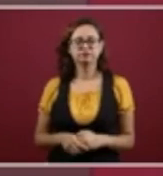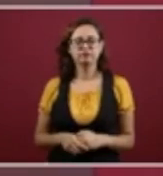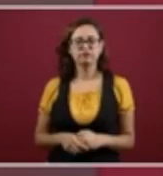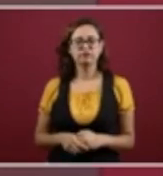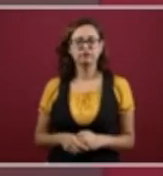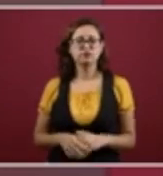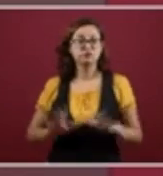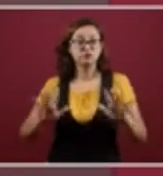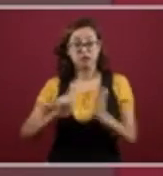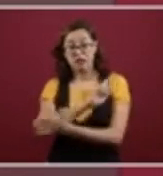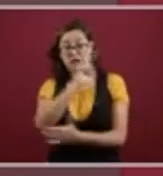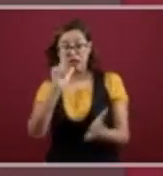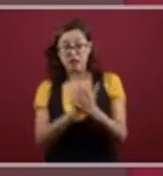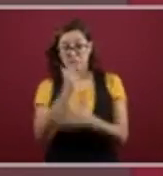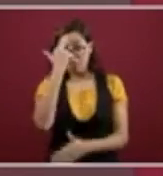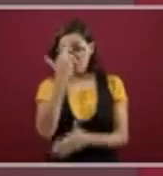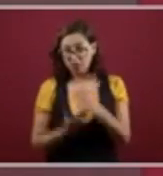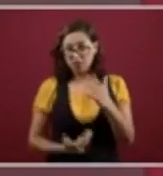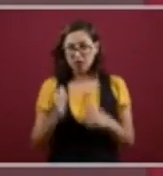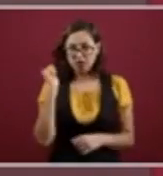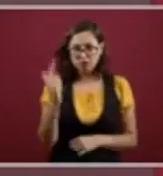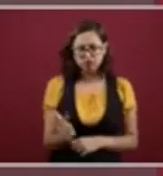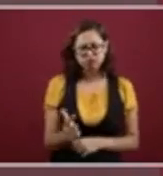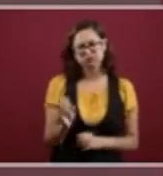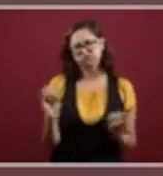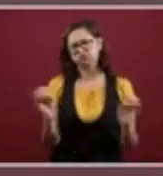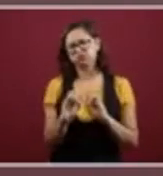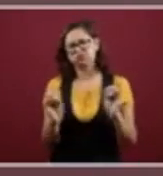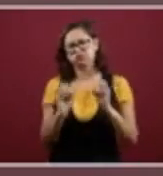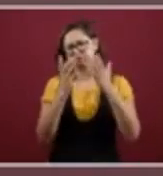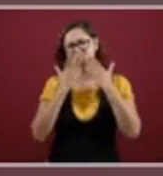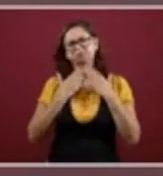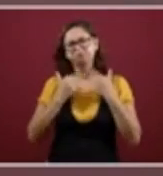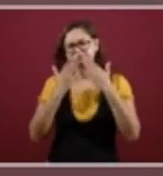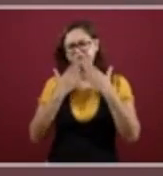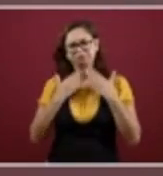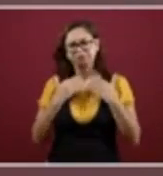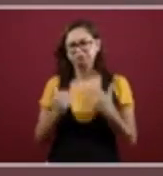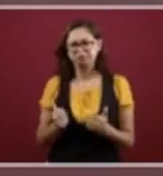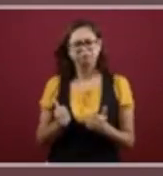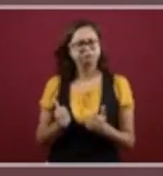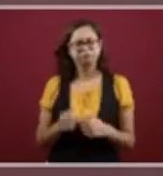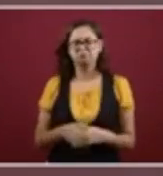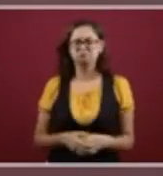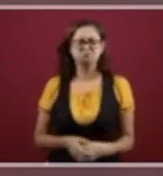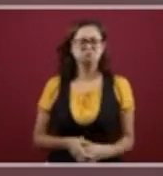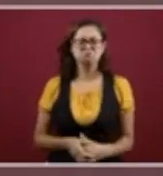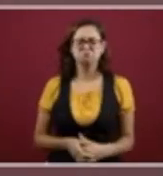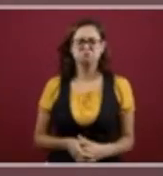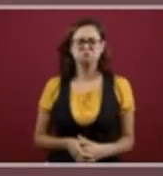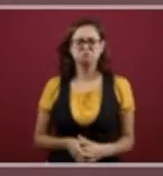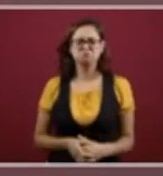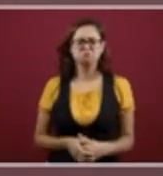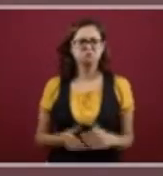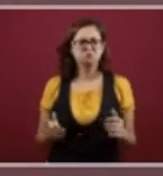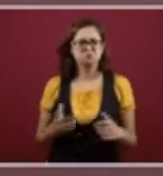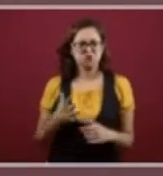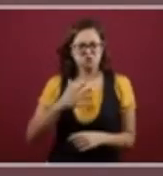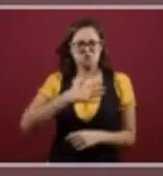violación a ninguna ley, es decir, no es un acto